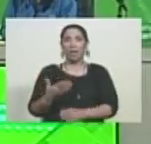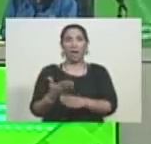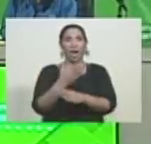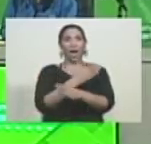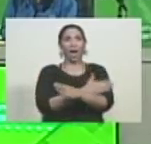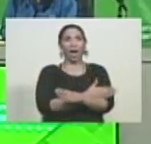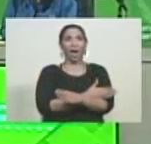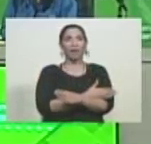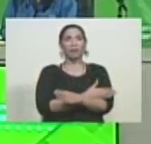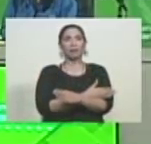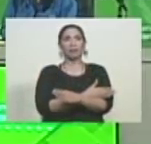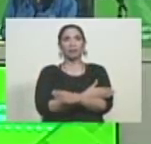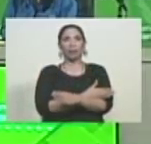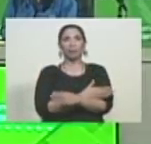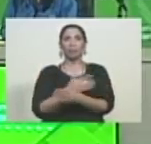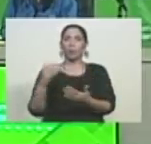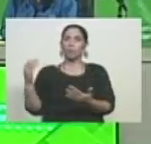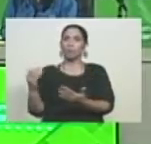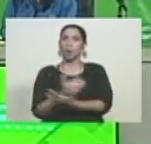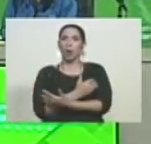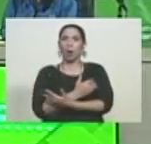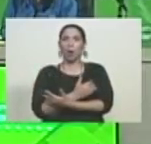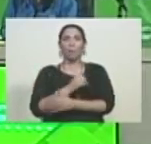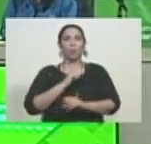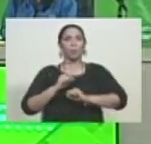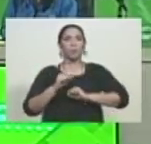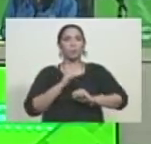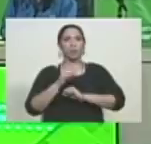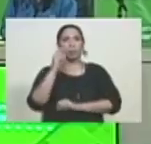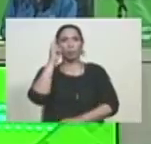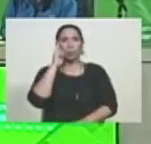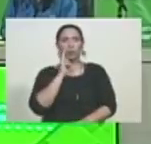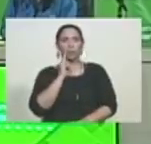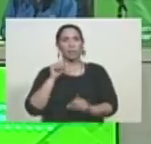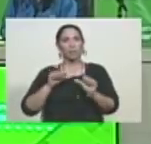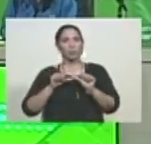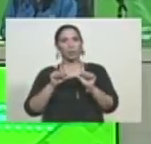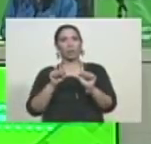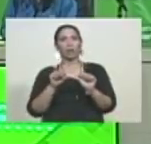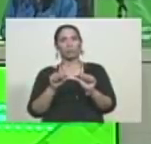arrasado al movimiento bolivariano y a los bolivarianos y las bolivarianas que quedaron.